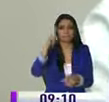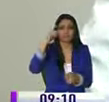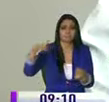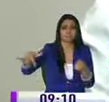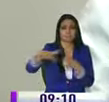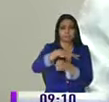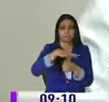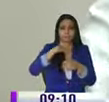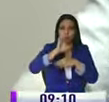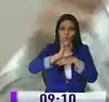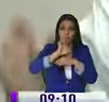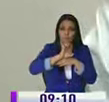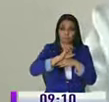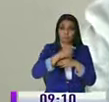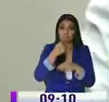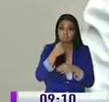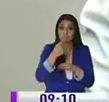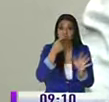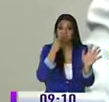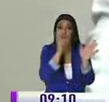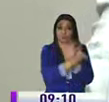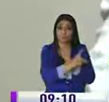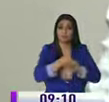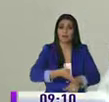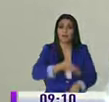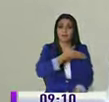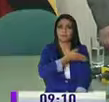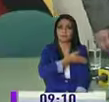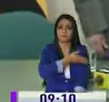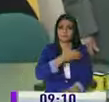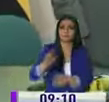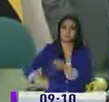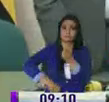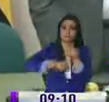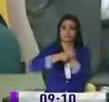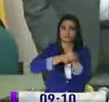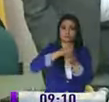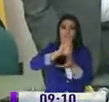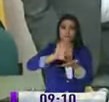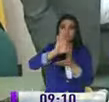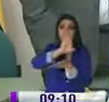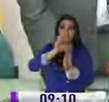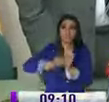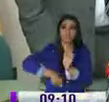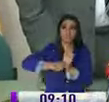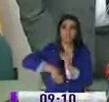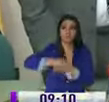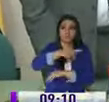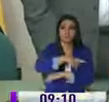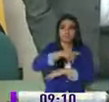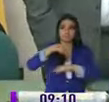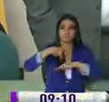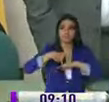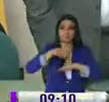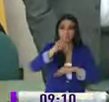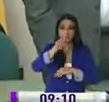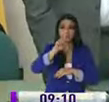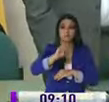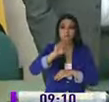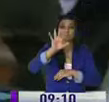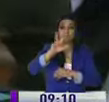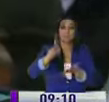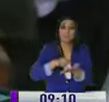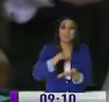denuncia que villavicencio la presentó apoyado del colegio de abogados de pichincha tiene 105 páginas y